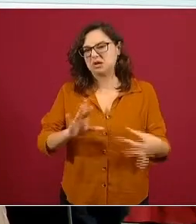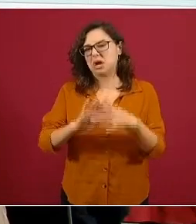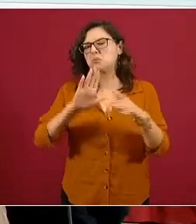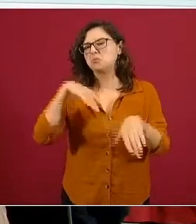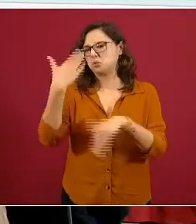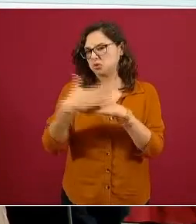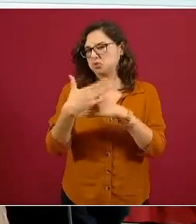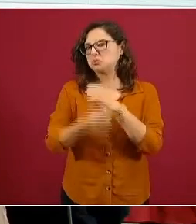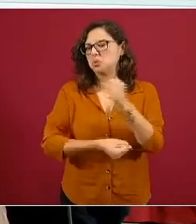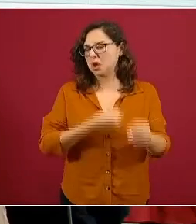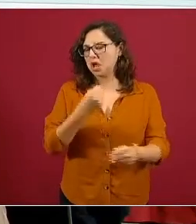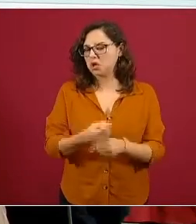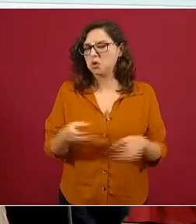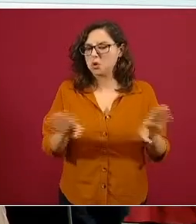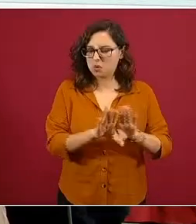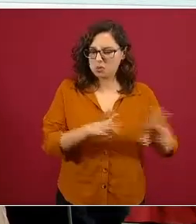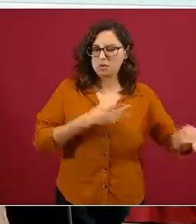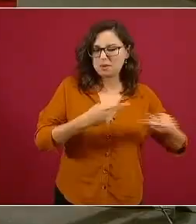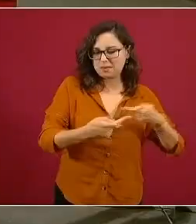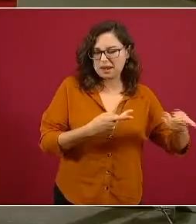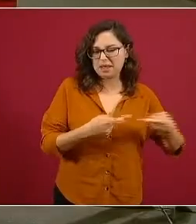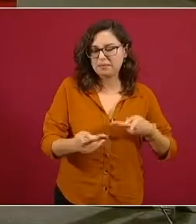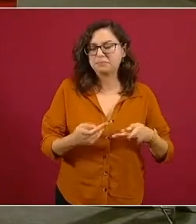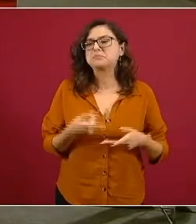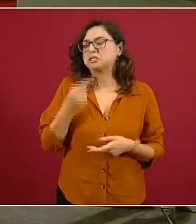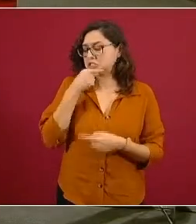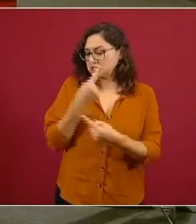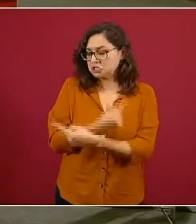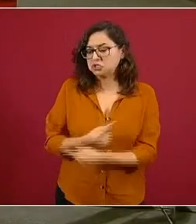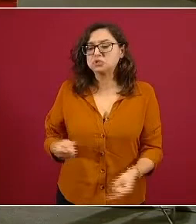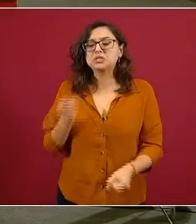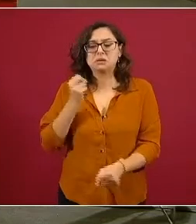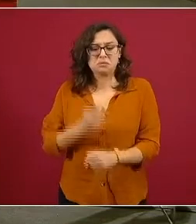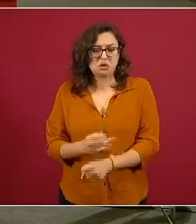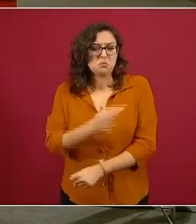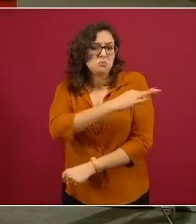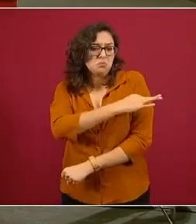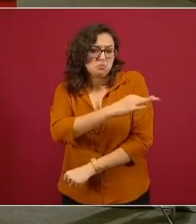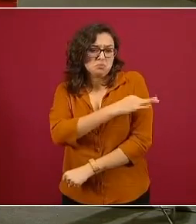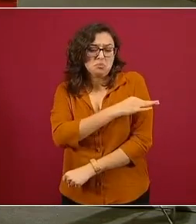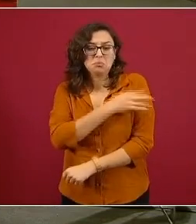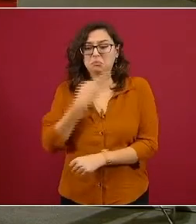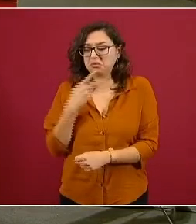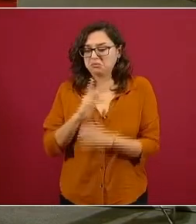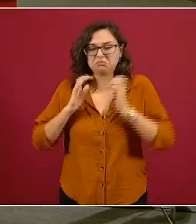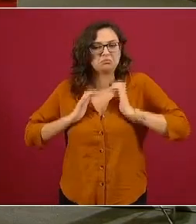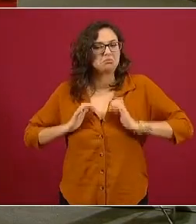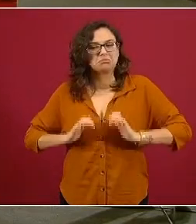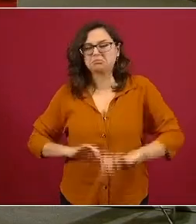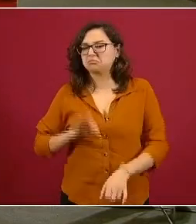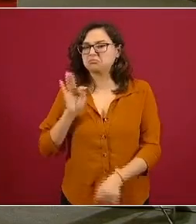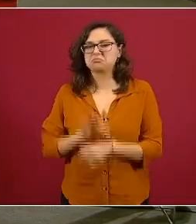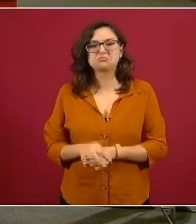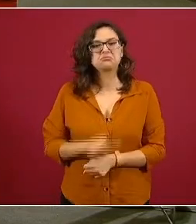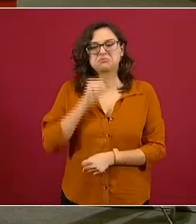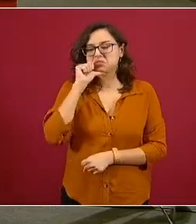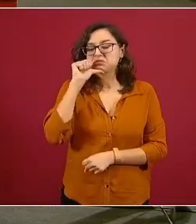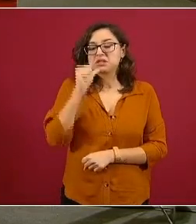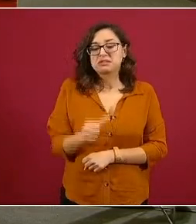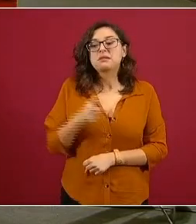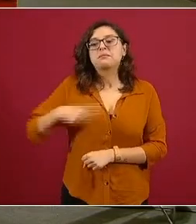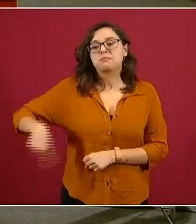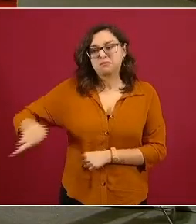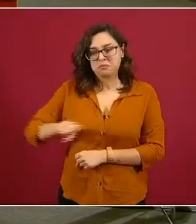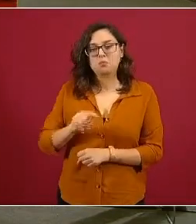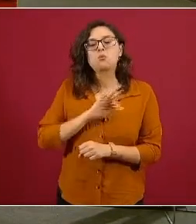entra, que se vacunan a tiempo, pero no desarrollan anticuerpos protectores, ¿sí? Entonces esas personas